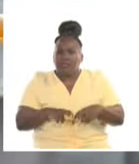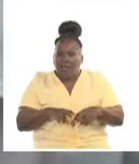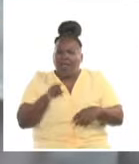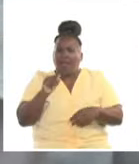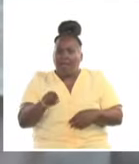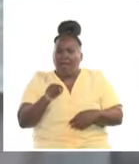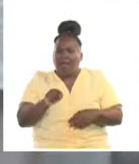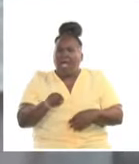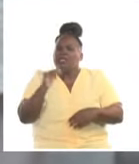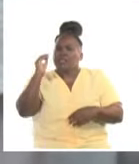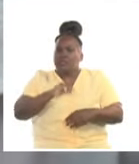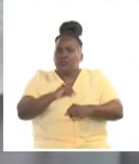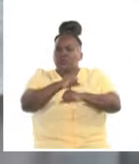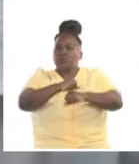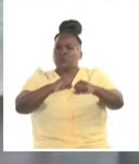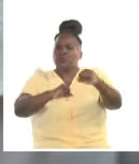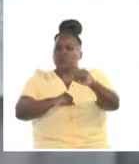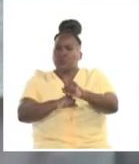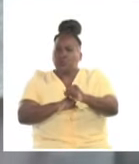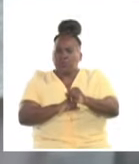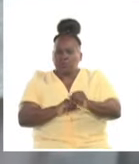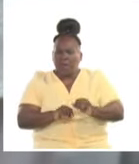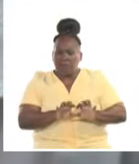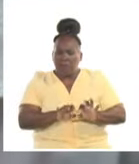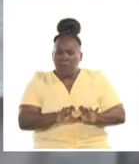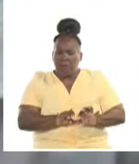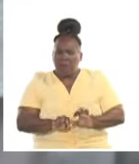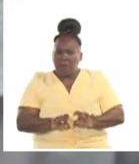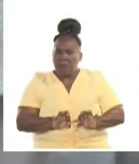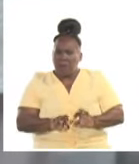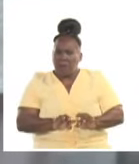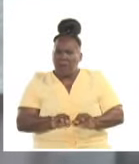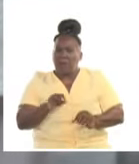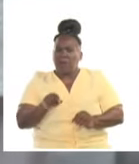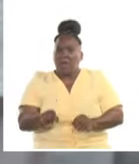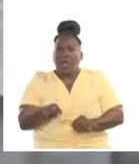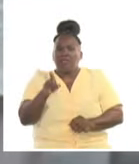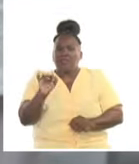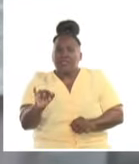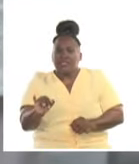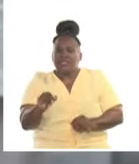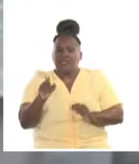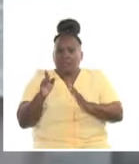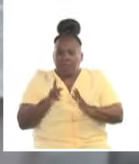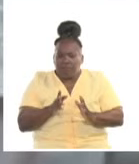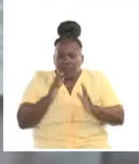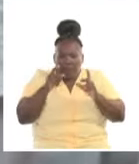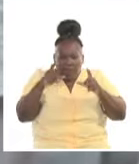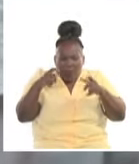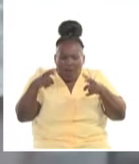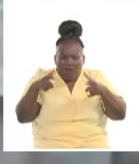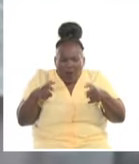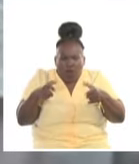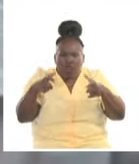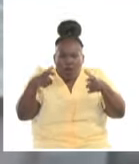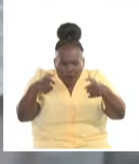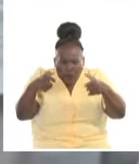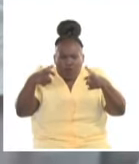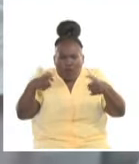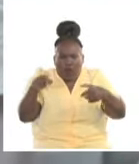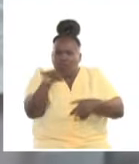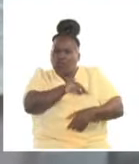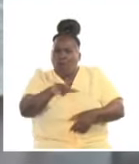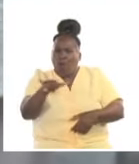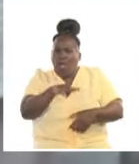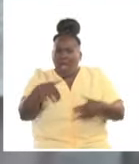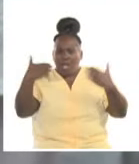las estructuras al nivel, en este caso como es de 16 cortes, a ese nivel llevamos las estructuras de las regiones que